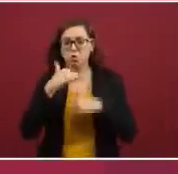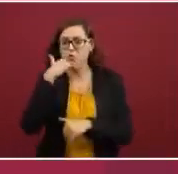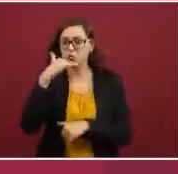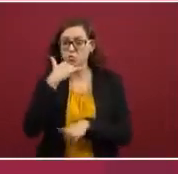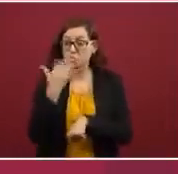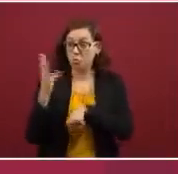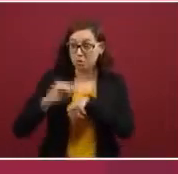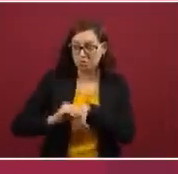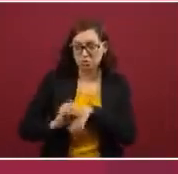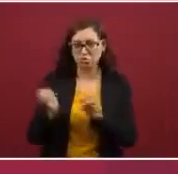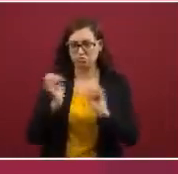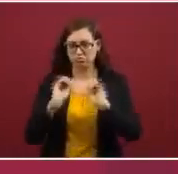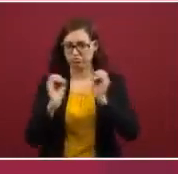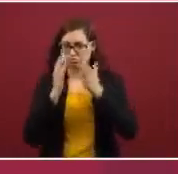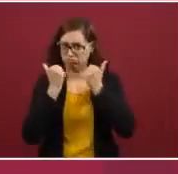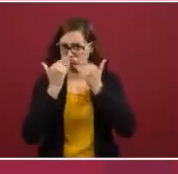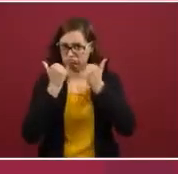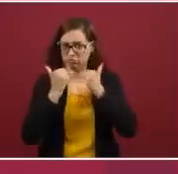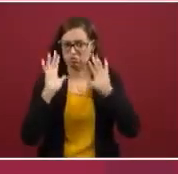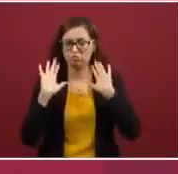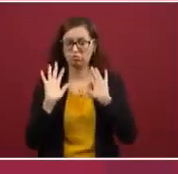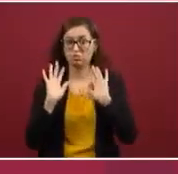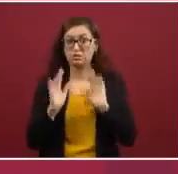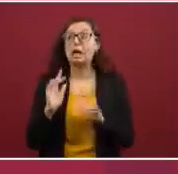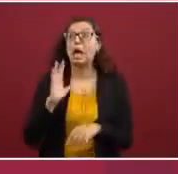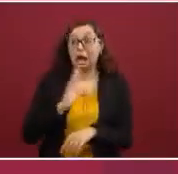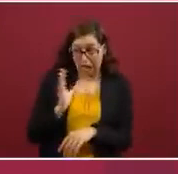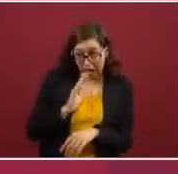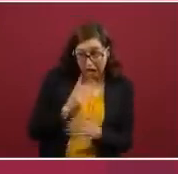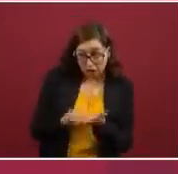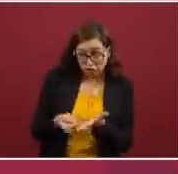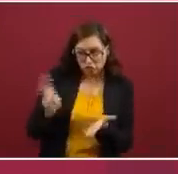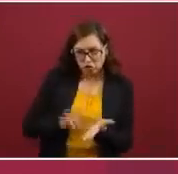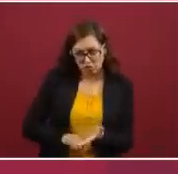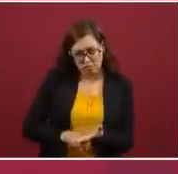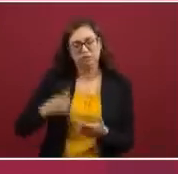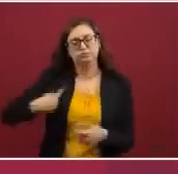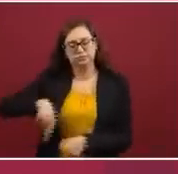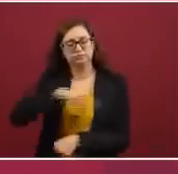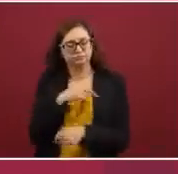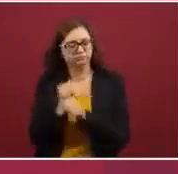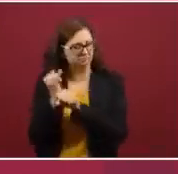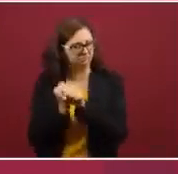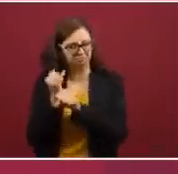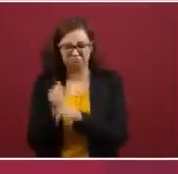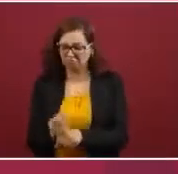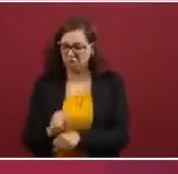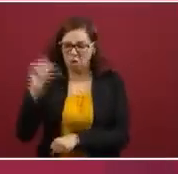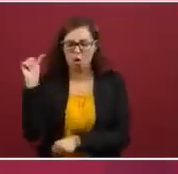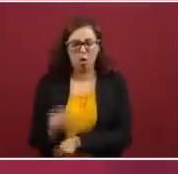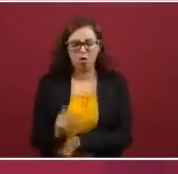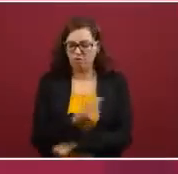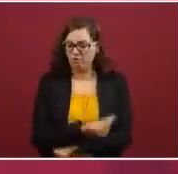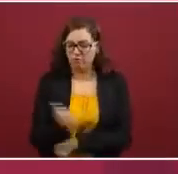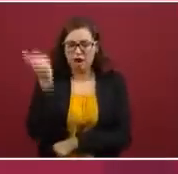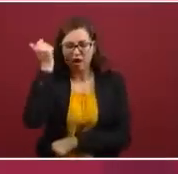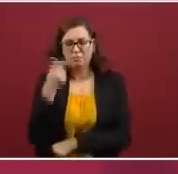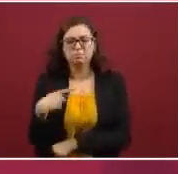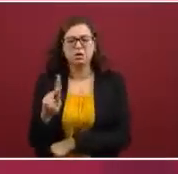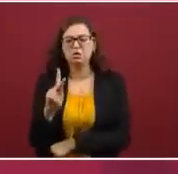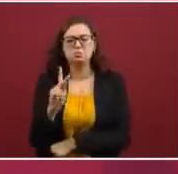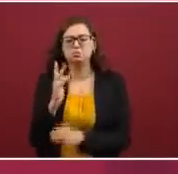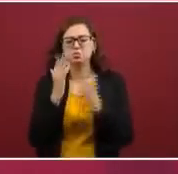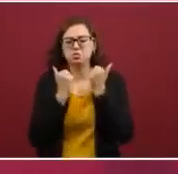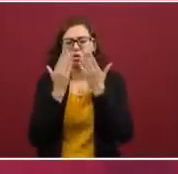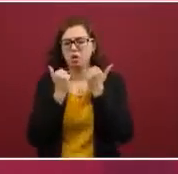tolerada. De darse el caso, nosotros actuaríamos inmediatamente, pero no. Y